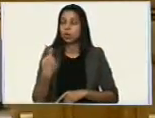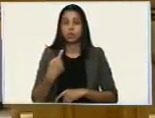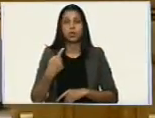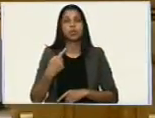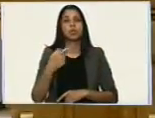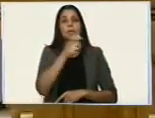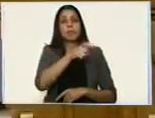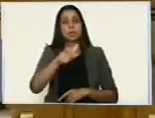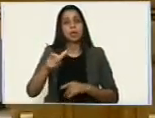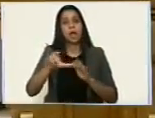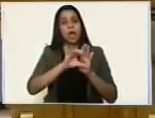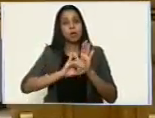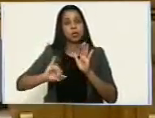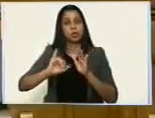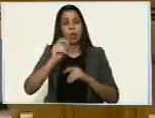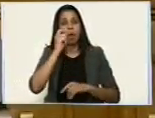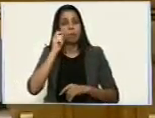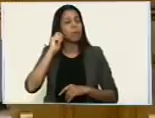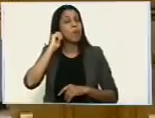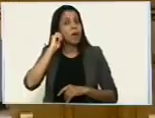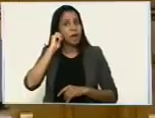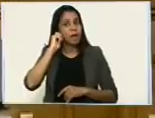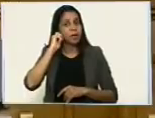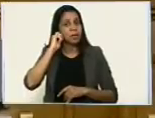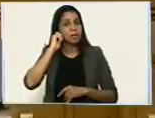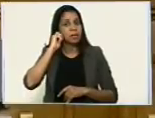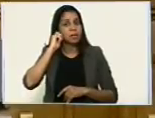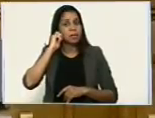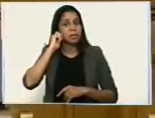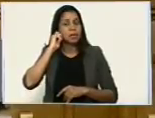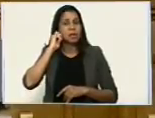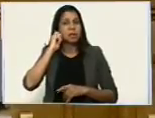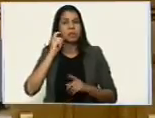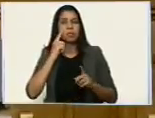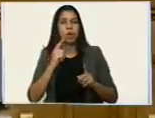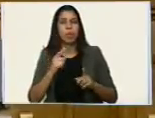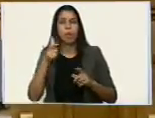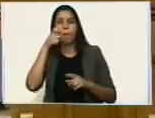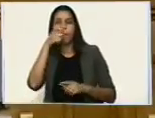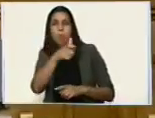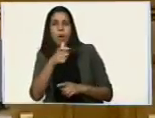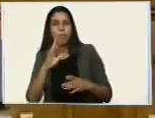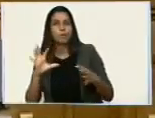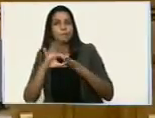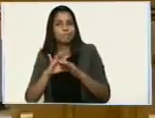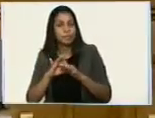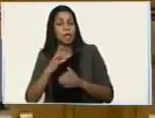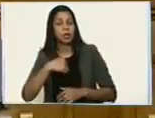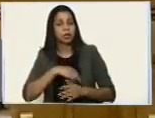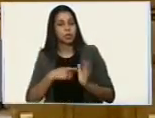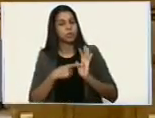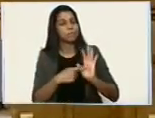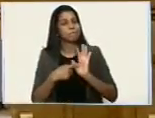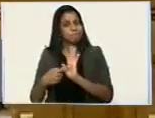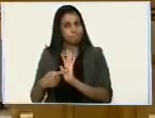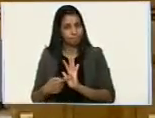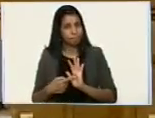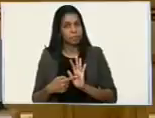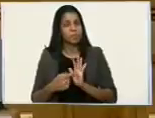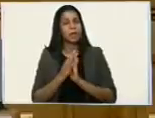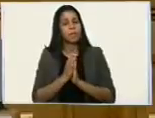de constituyentes, hombres y mujeres, como un termómetro del pueblo. Aquí estamos expresiones territoriales